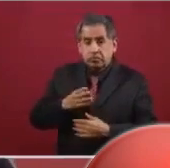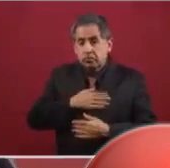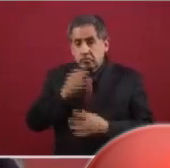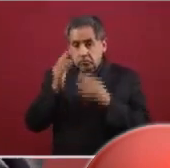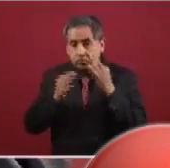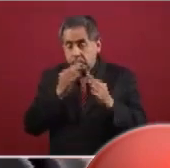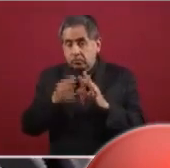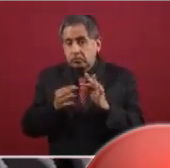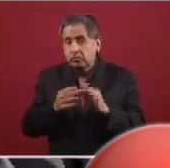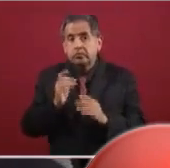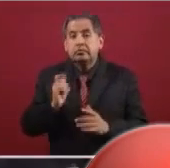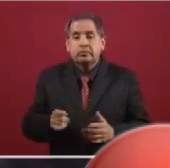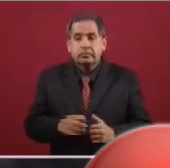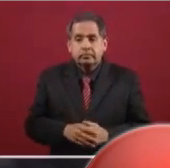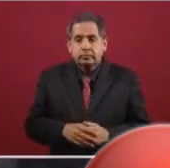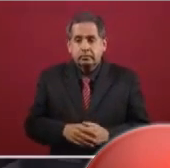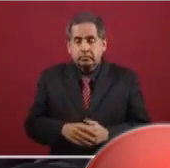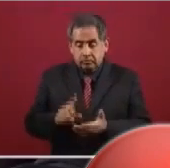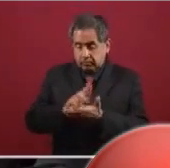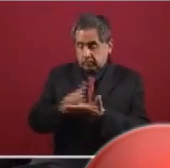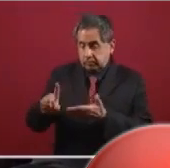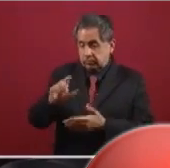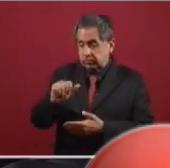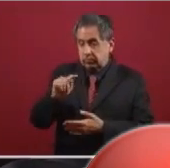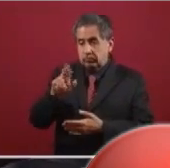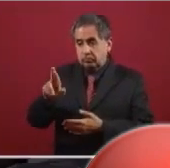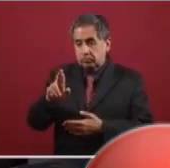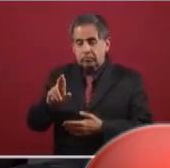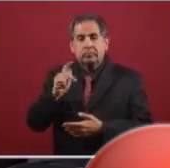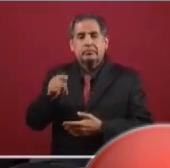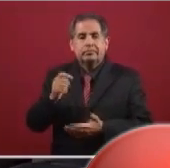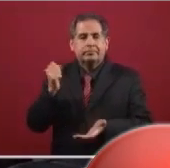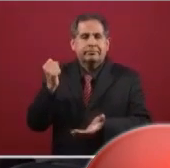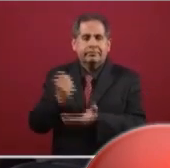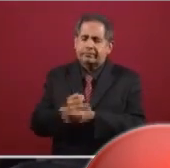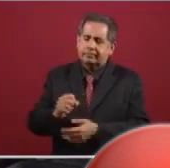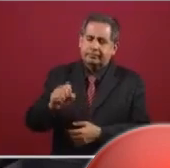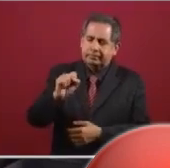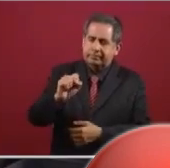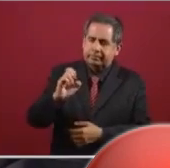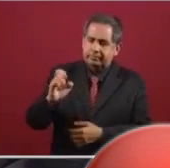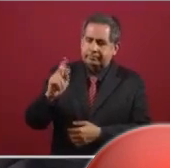noticia de que el derecho de autor lo tenía la SEP. Es